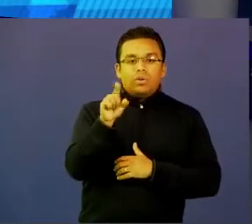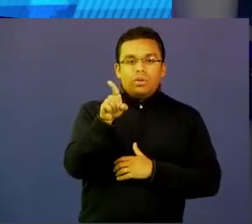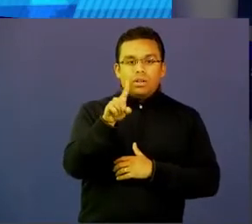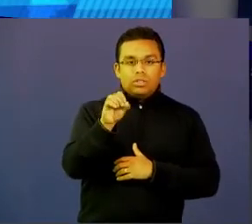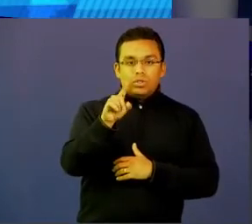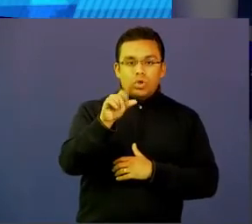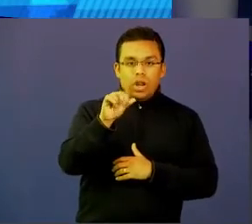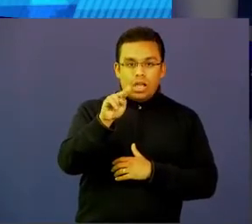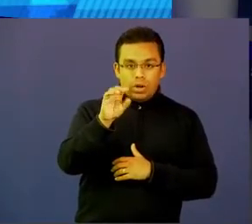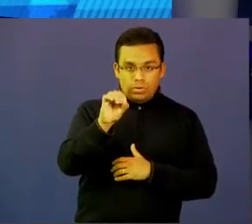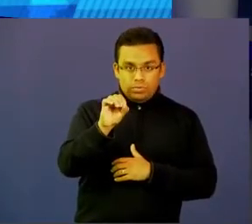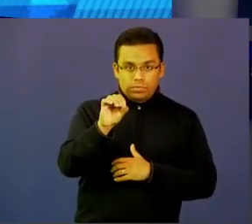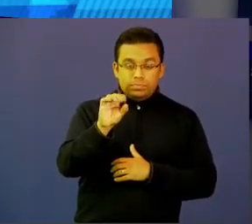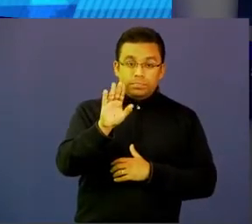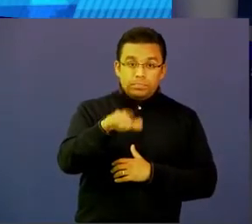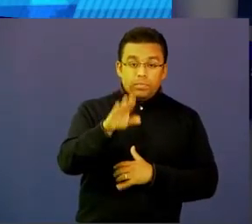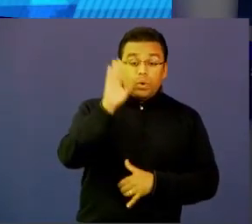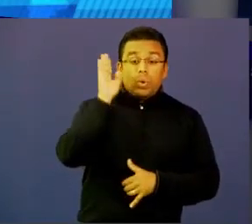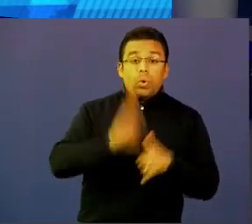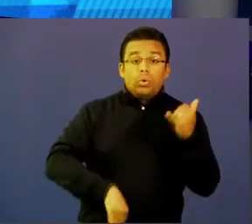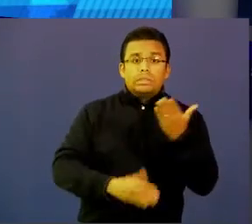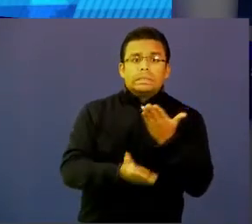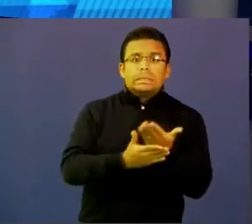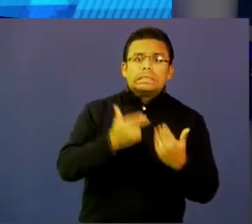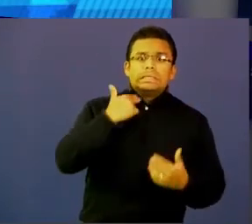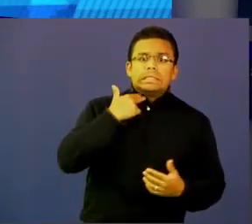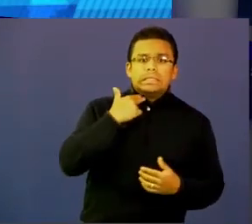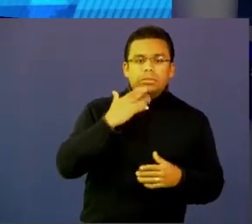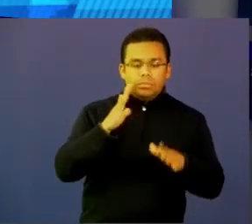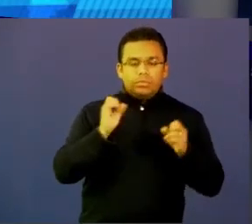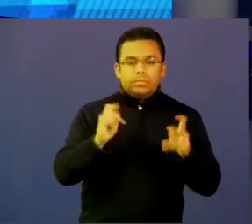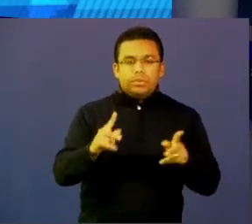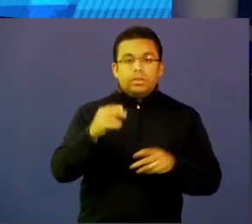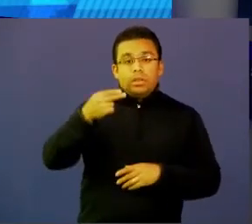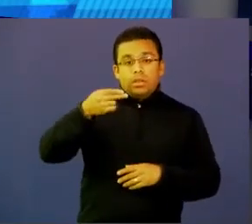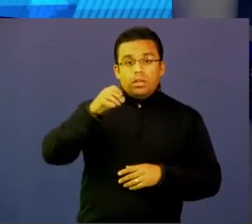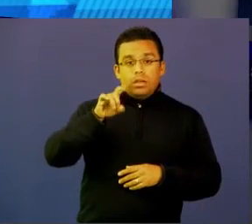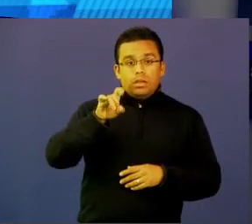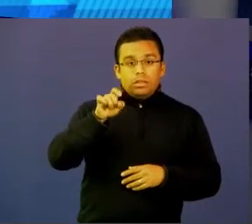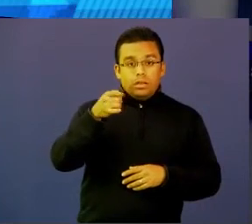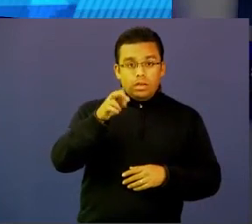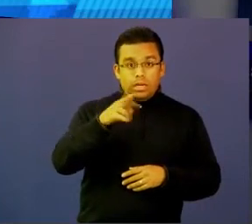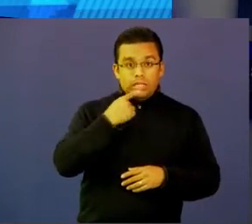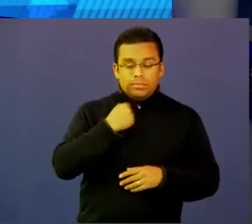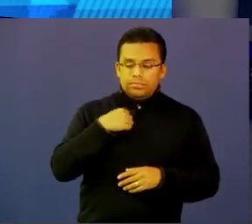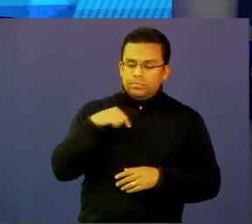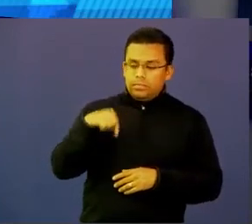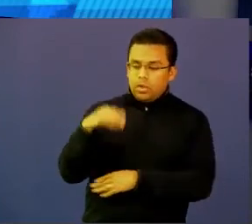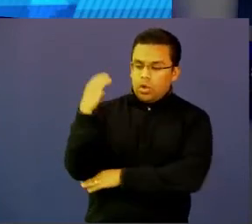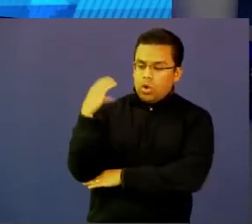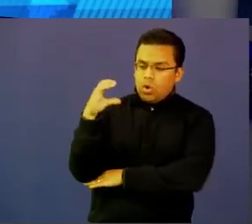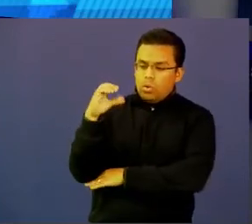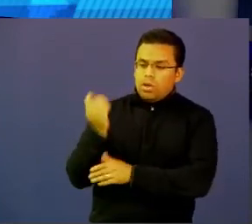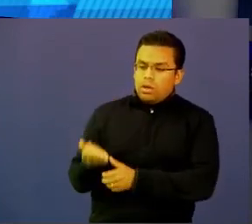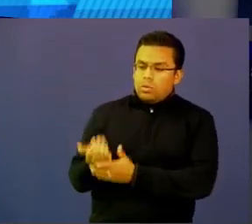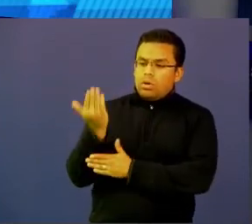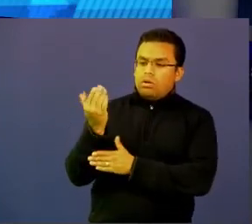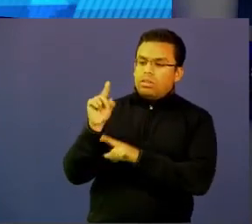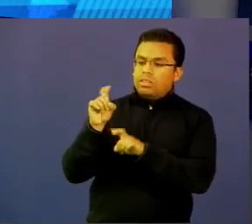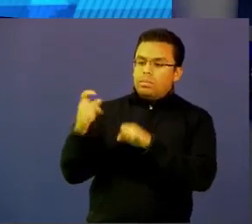para la última pregunta, porque se nos acaba el tiempo, nos dice, ¿Colombia está actualizada en política